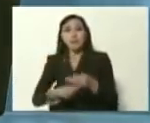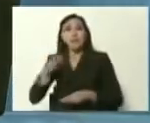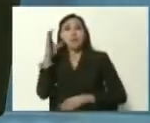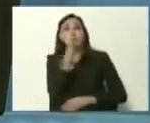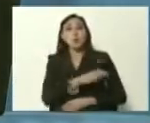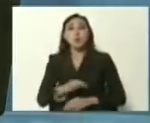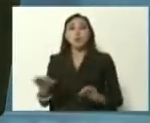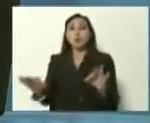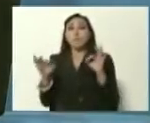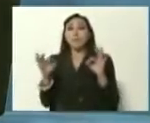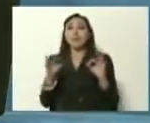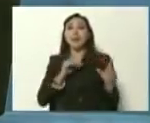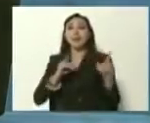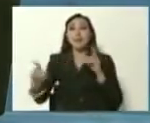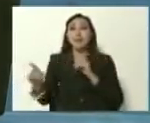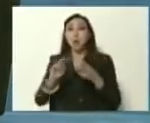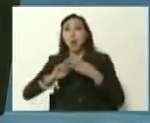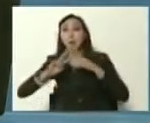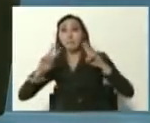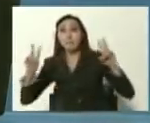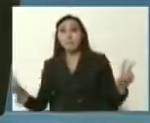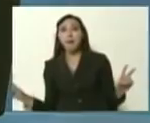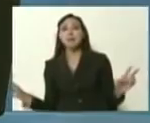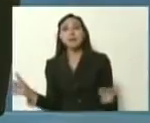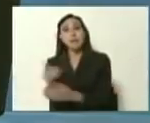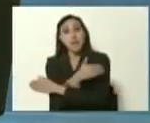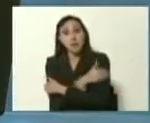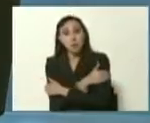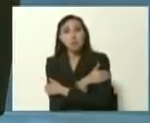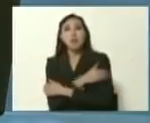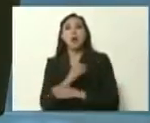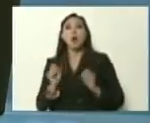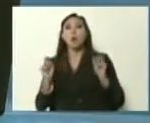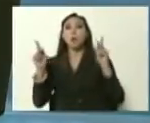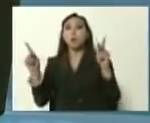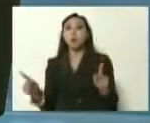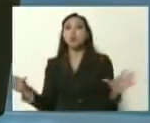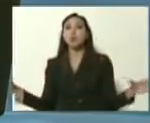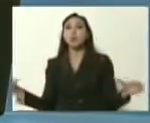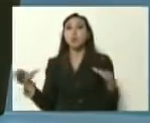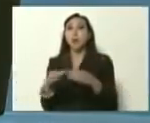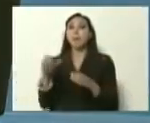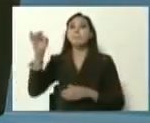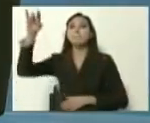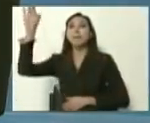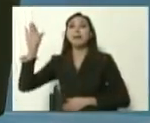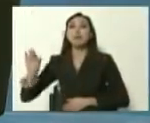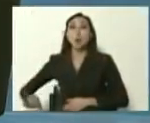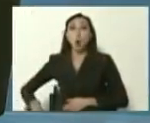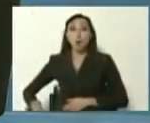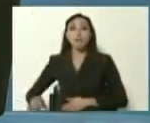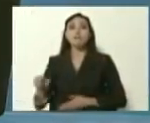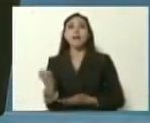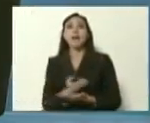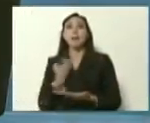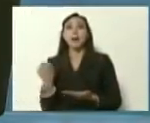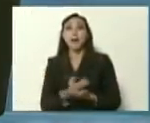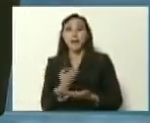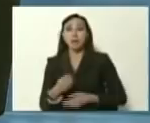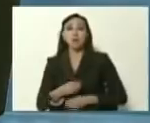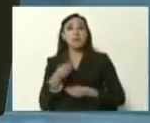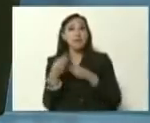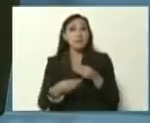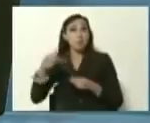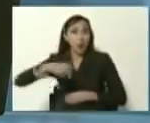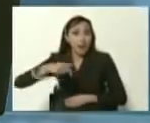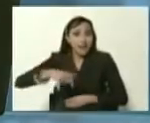Especial para el Diálogo, la Paz y la Reconciliación. En esta oportunidad reunidos con pastores evangélicos. Esto se realiza aquí